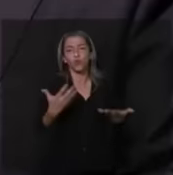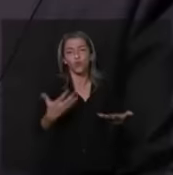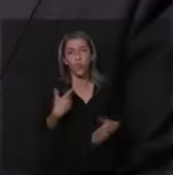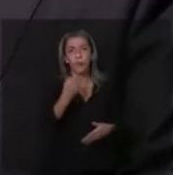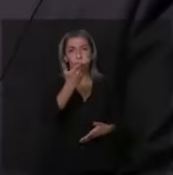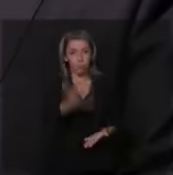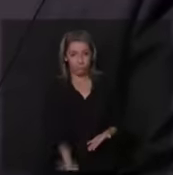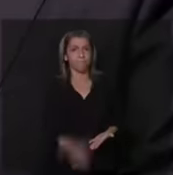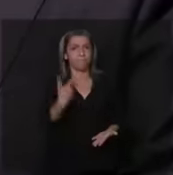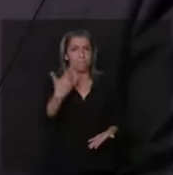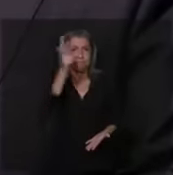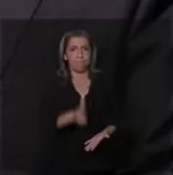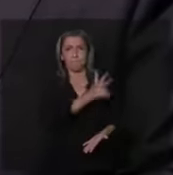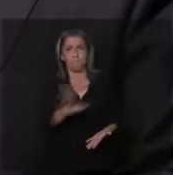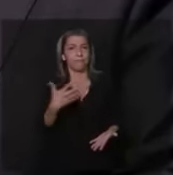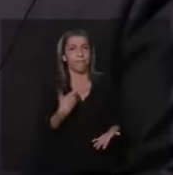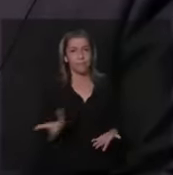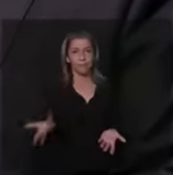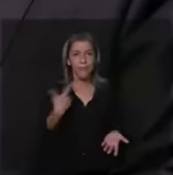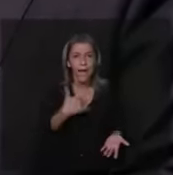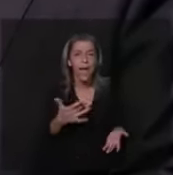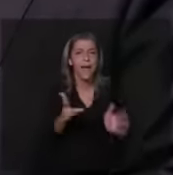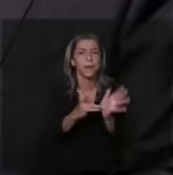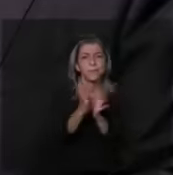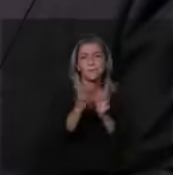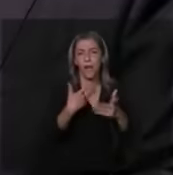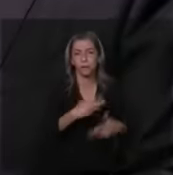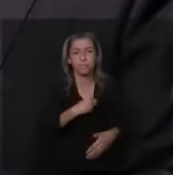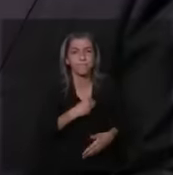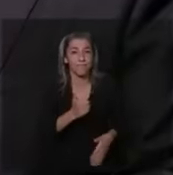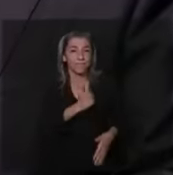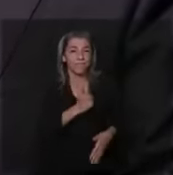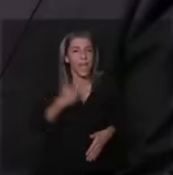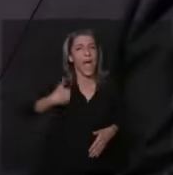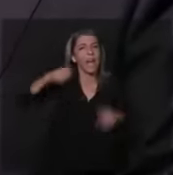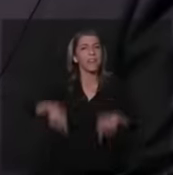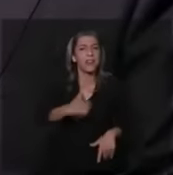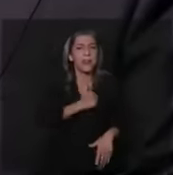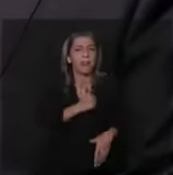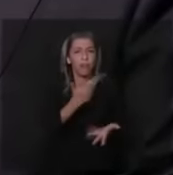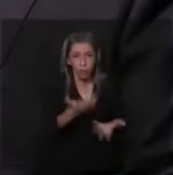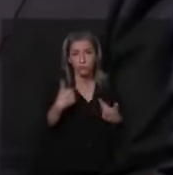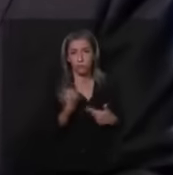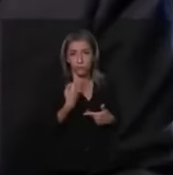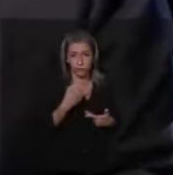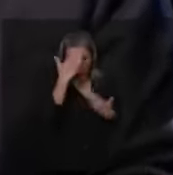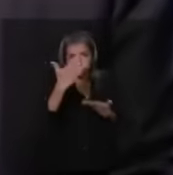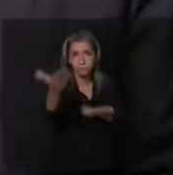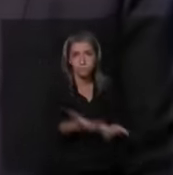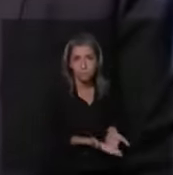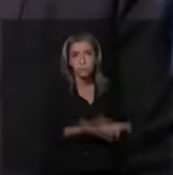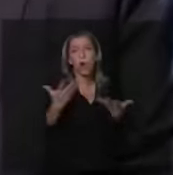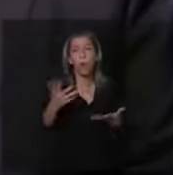jefe espiritual de la Iglesia, dado el credo católico de los argentinos. Por lo tanto, deja de mentir y hacer un punto de eso, porque eso no es un